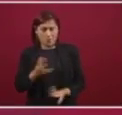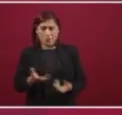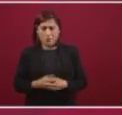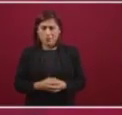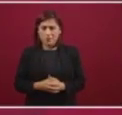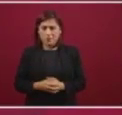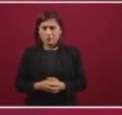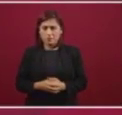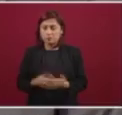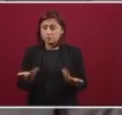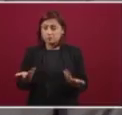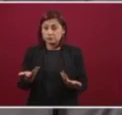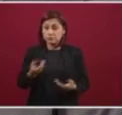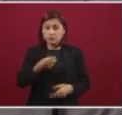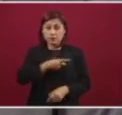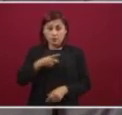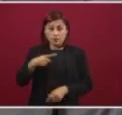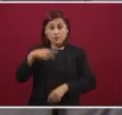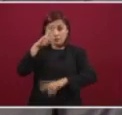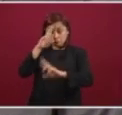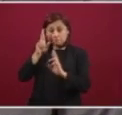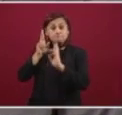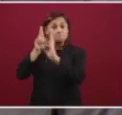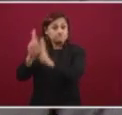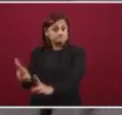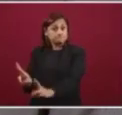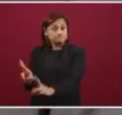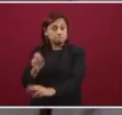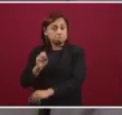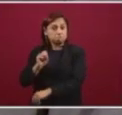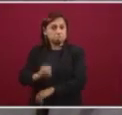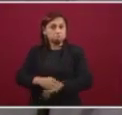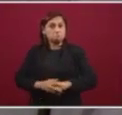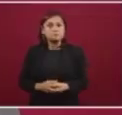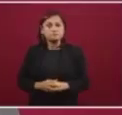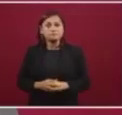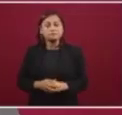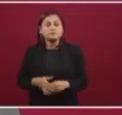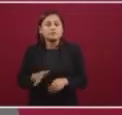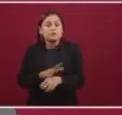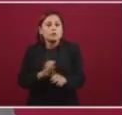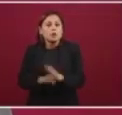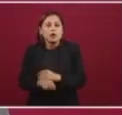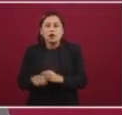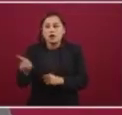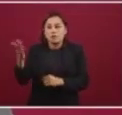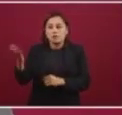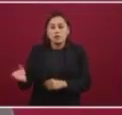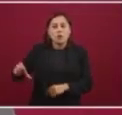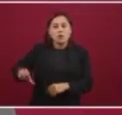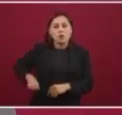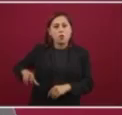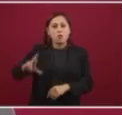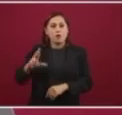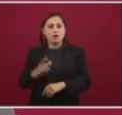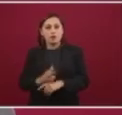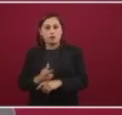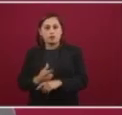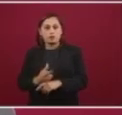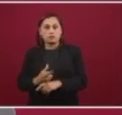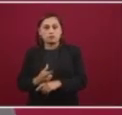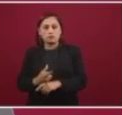hay que respetarlos. Si un gobernador no está de acuerdo con algo,